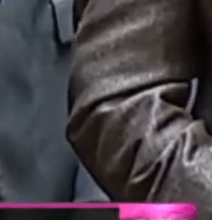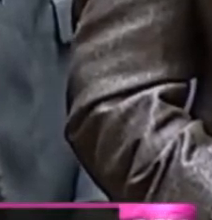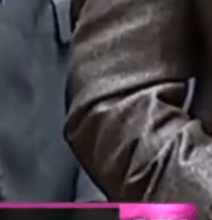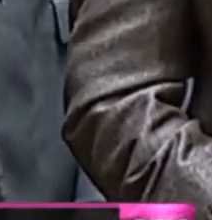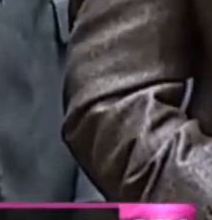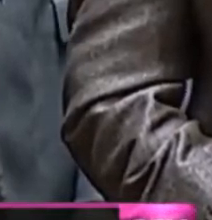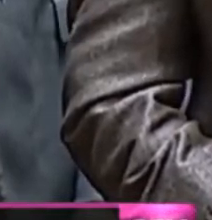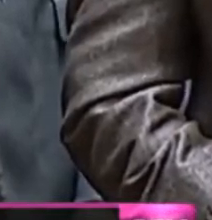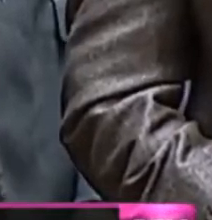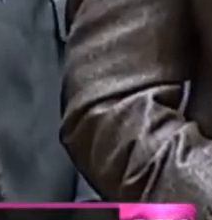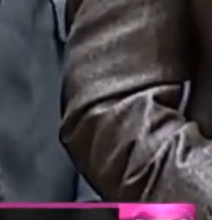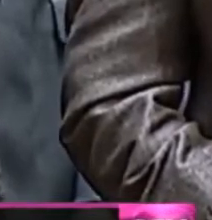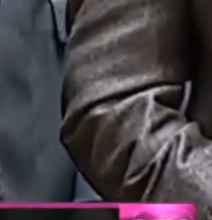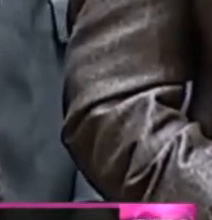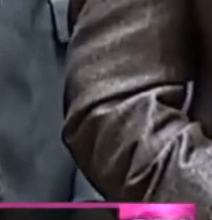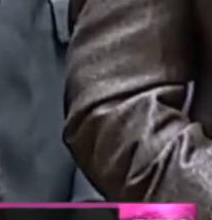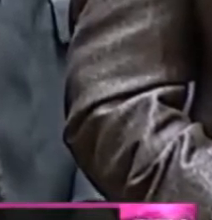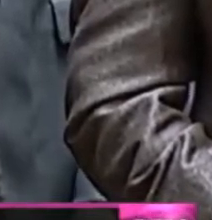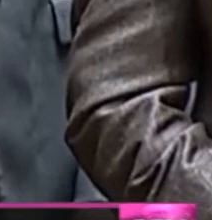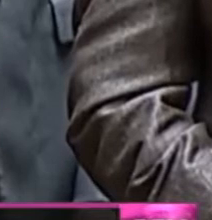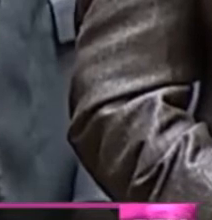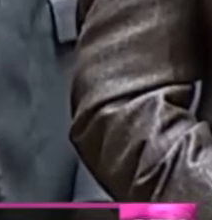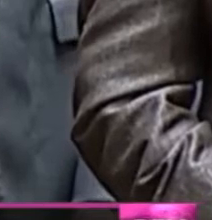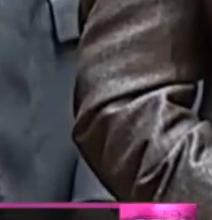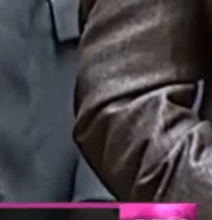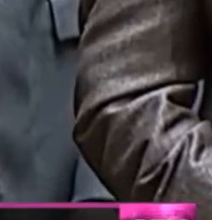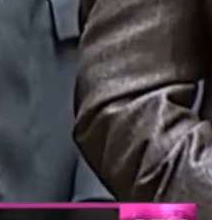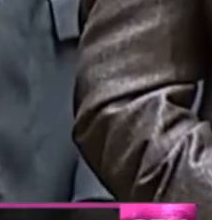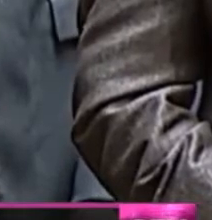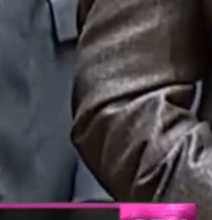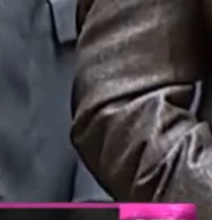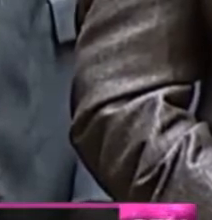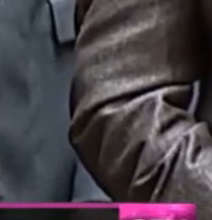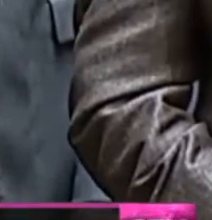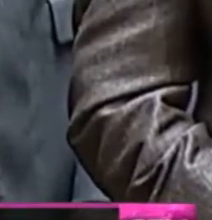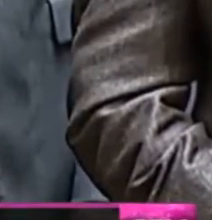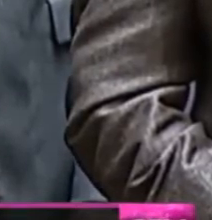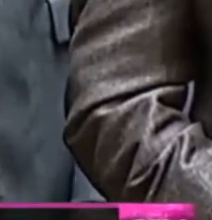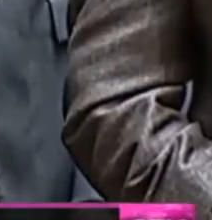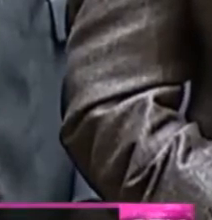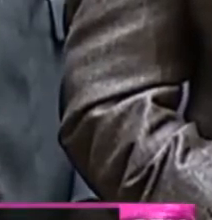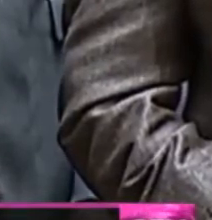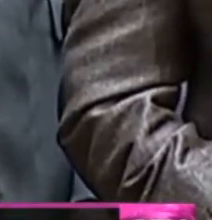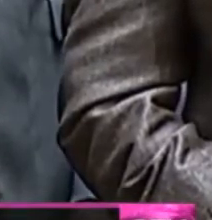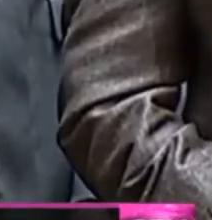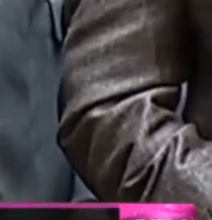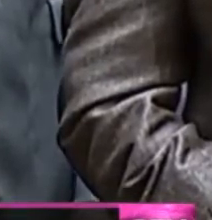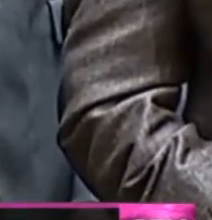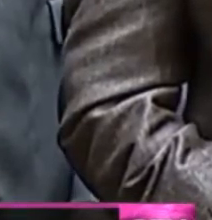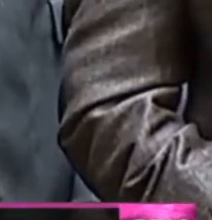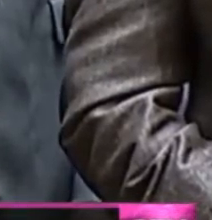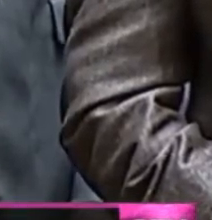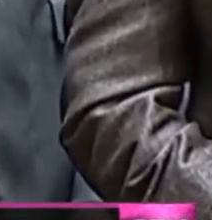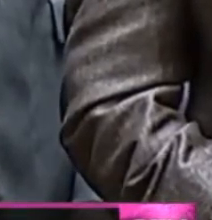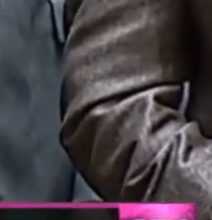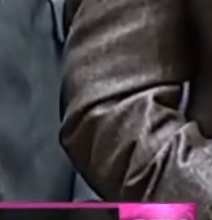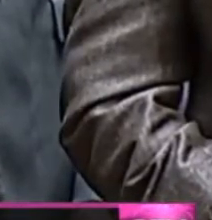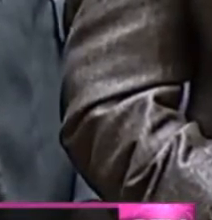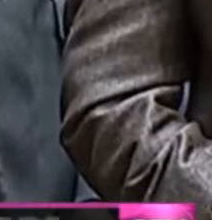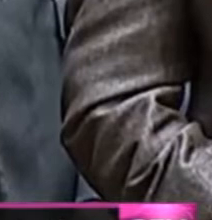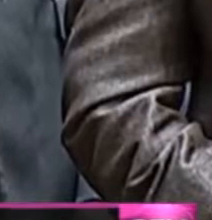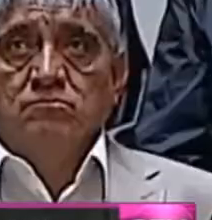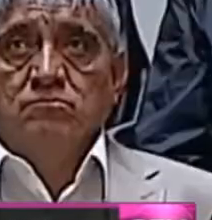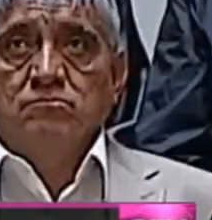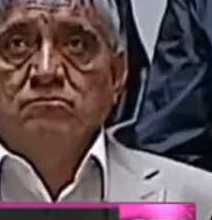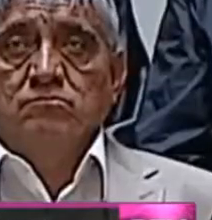khana sta laki na ya ha kuchiki wa ga koyesu yu boliye marka kha na ya sarha ha sasin saraki ya makisa yus pajaraki wa aka ministros